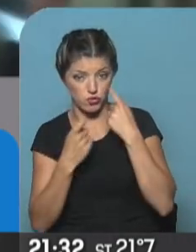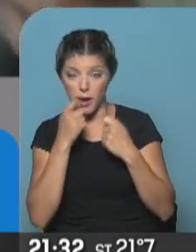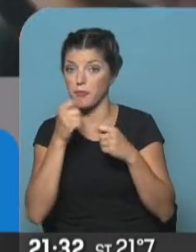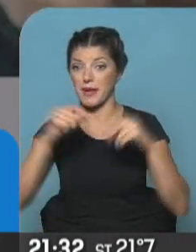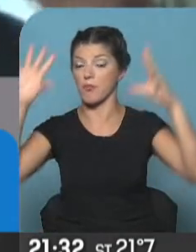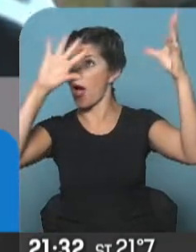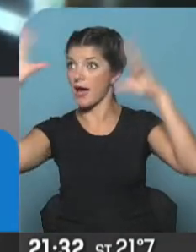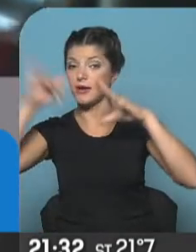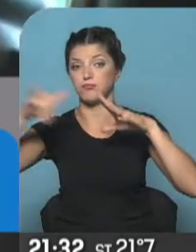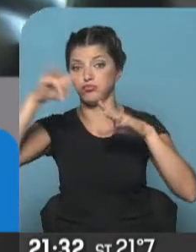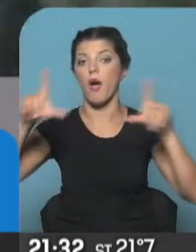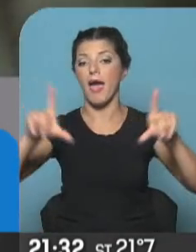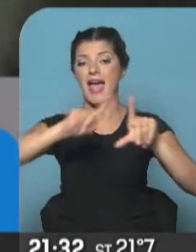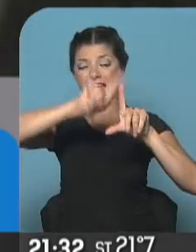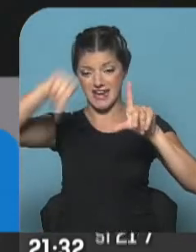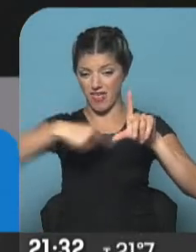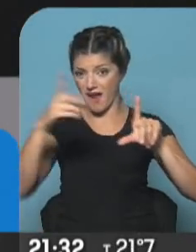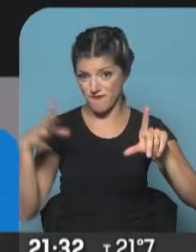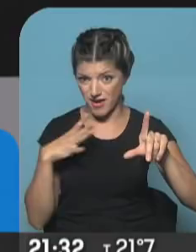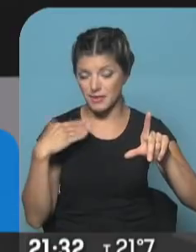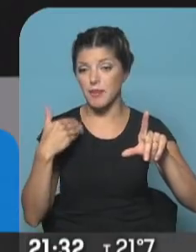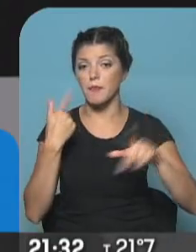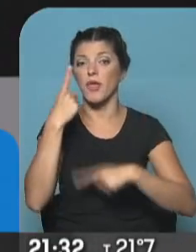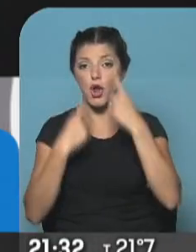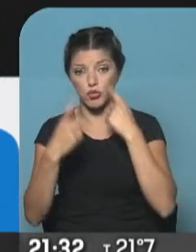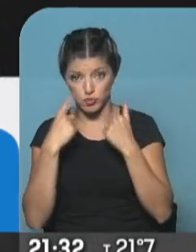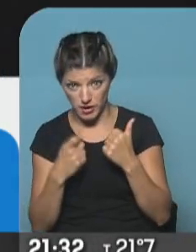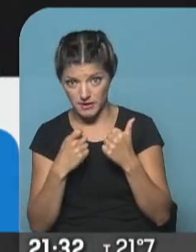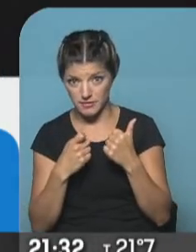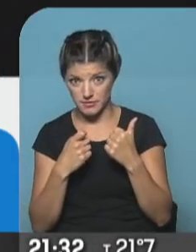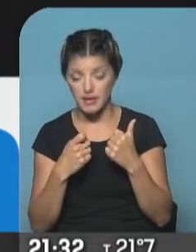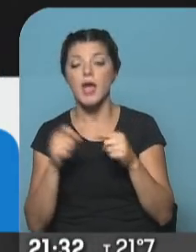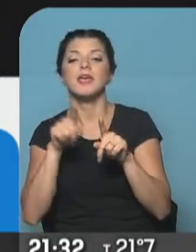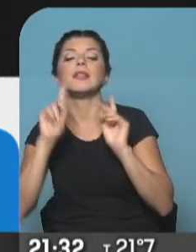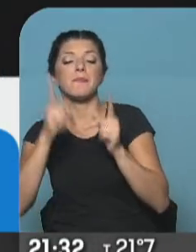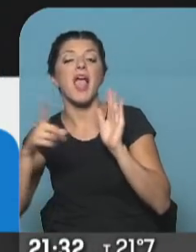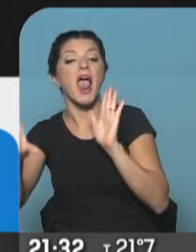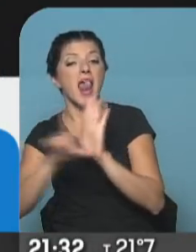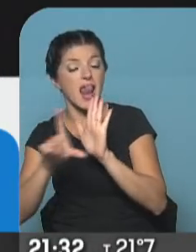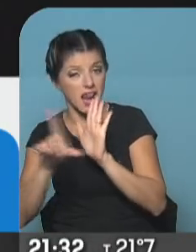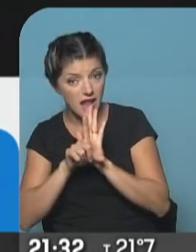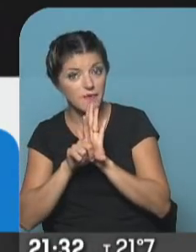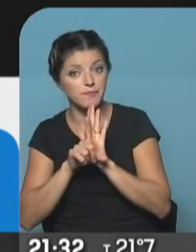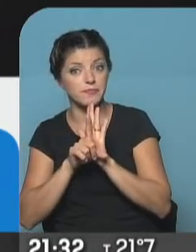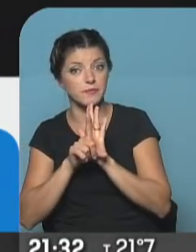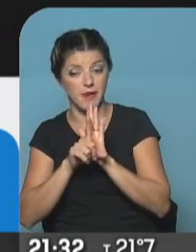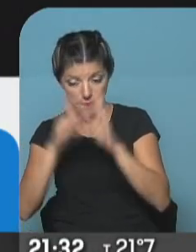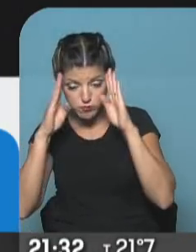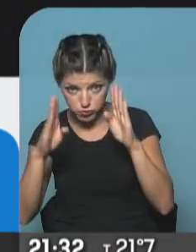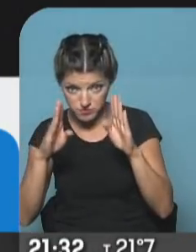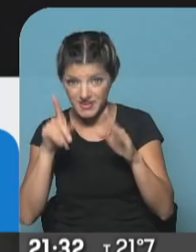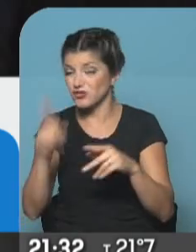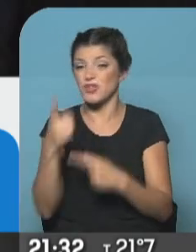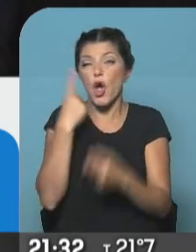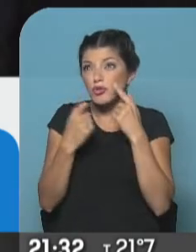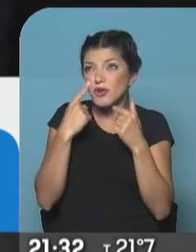porque no tiene radares suficientes, porque no tiene aviones interceptores y porque no tiene una ley que efectivamente disuada. Ha perdido el